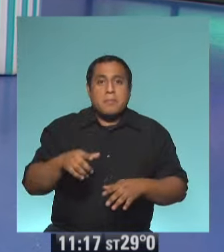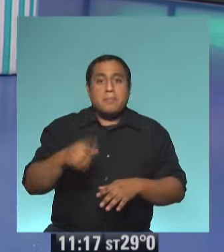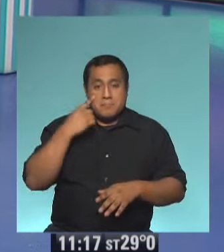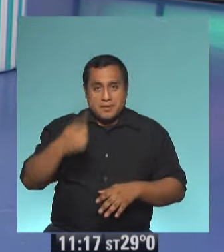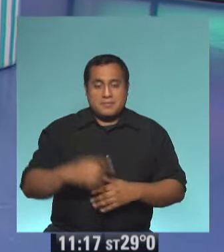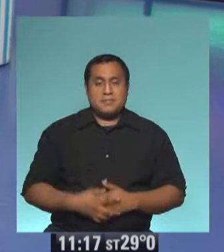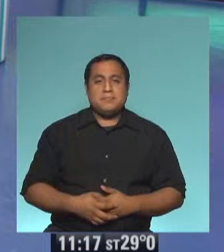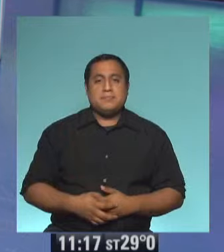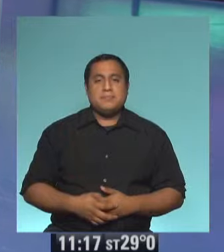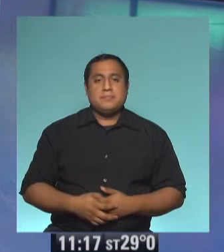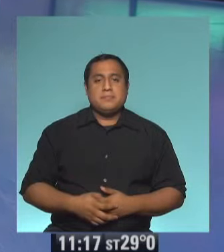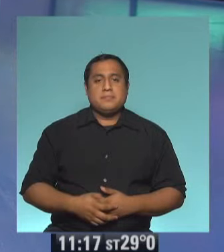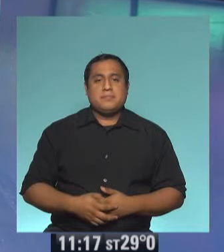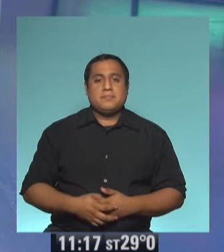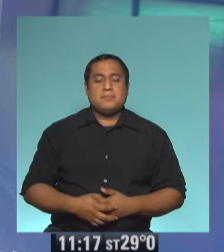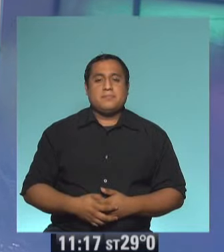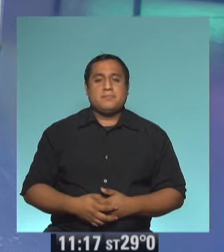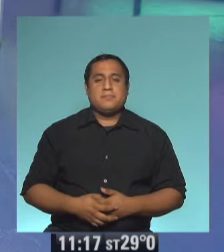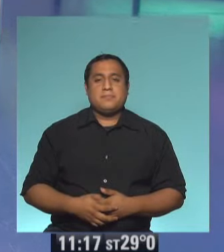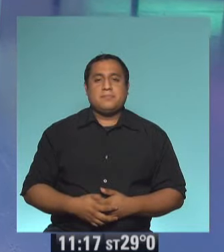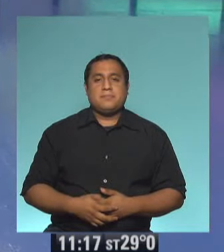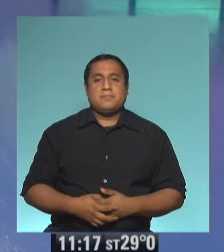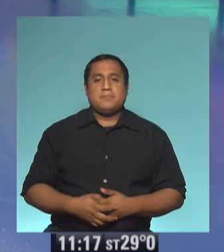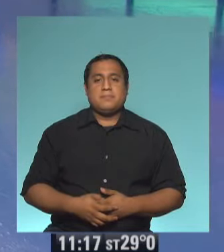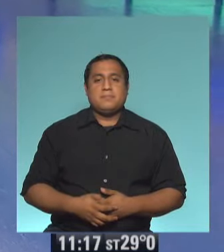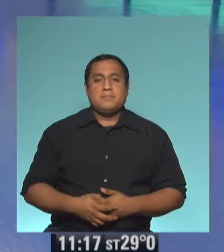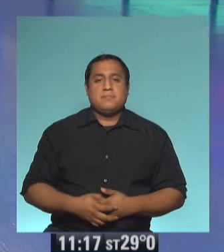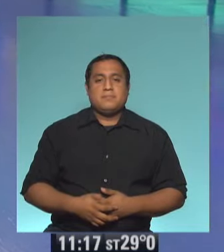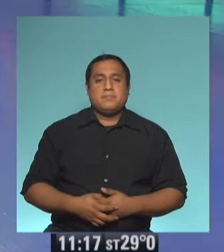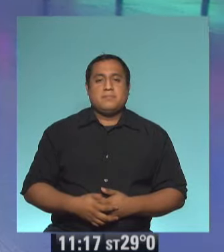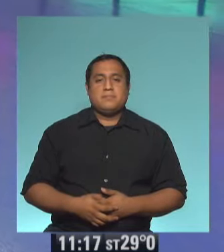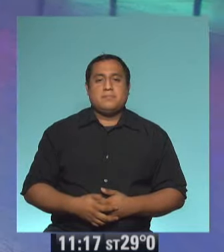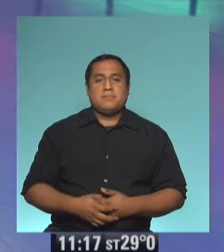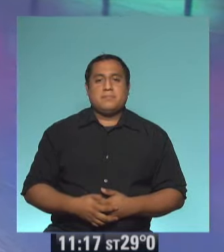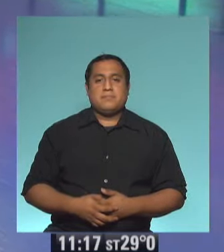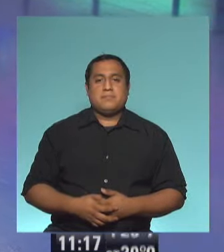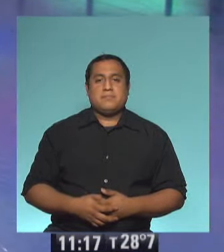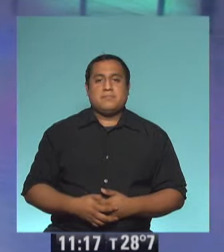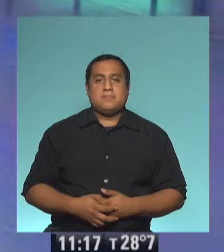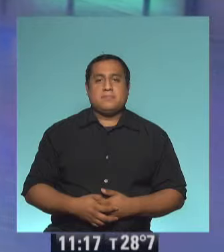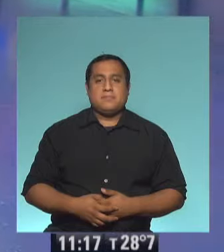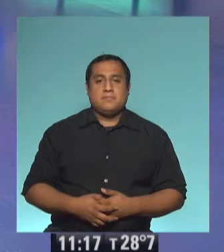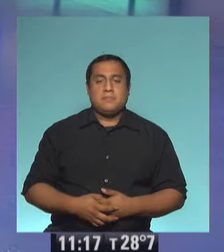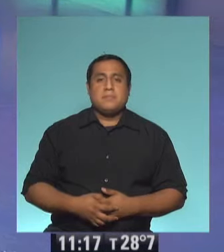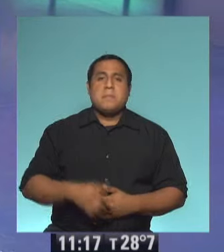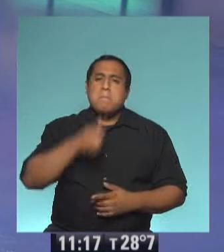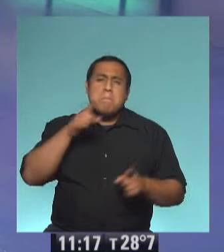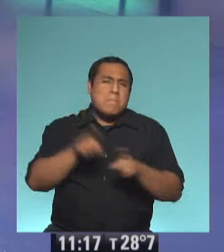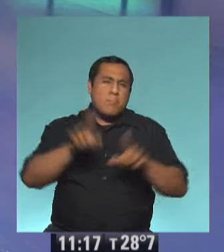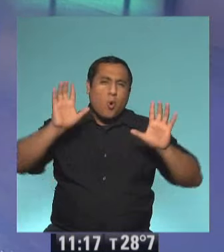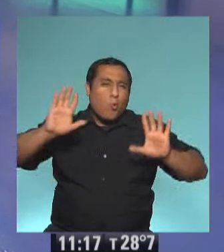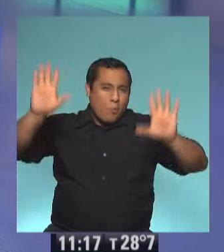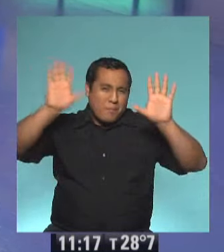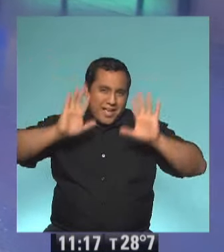abro los brazos, después la izquierda, después la derecha para atrás y después la izquierda otra vez. Cruzamos pasito de lado cumbia, a lado, ¿eh? El